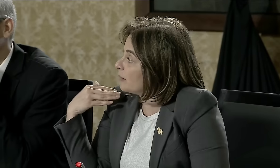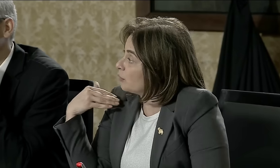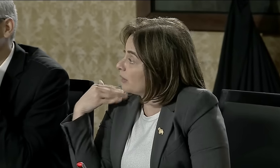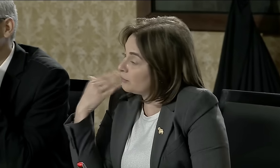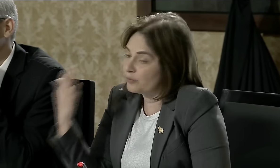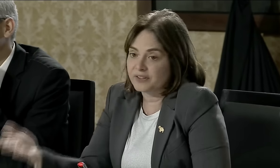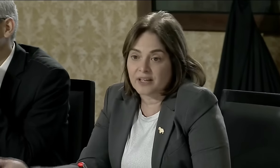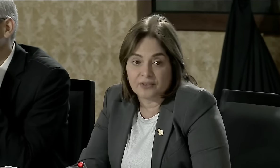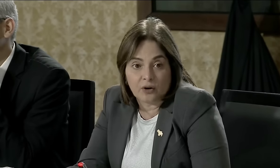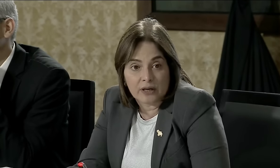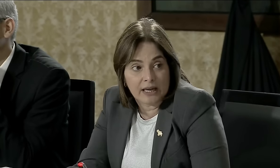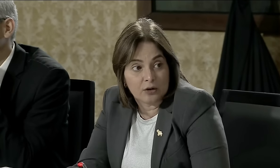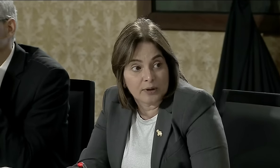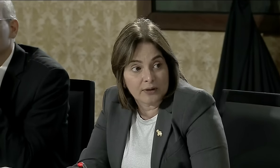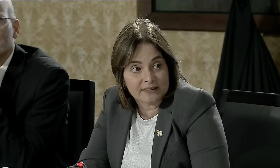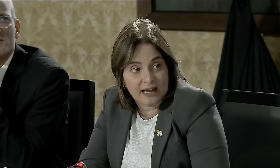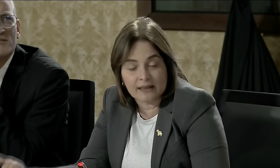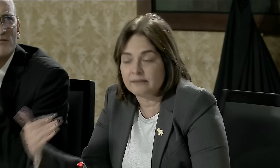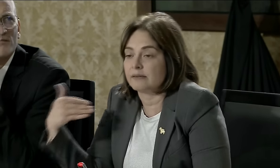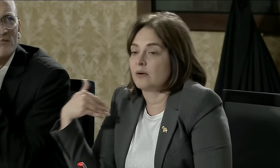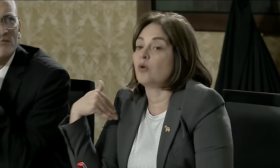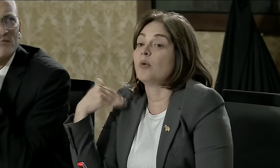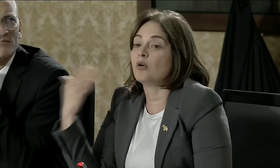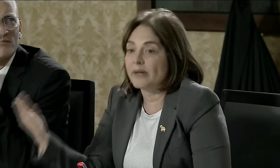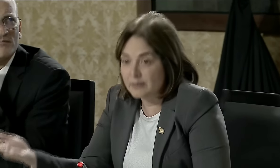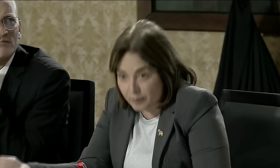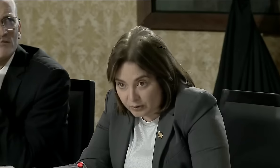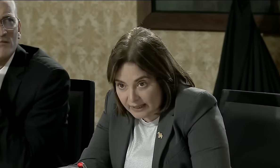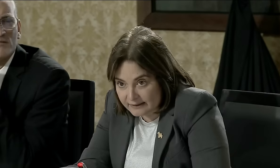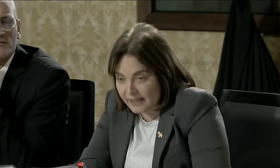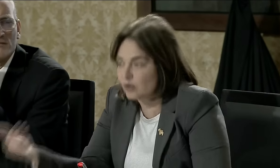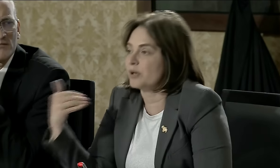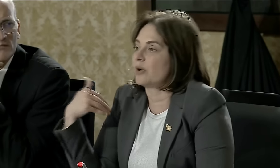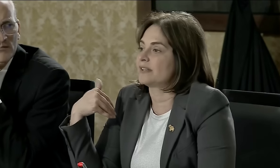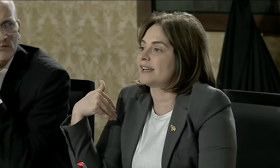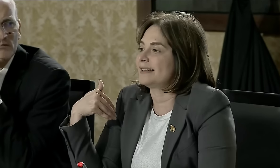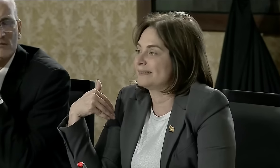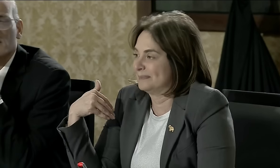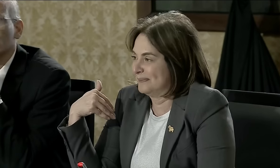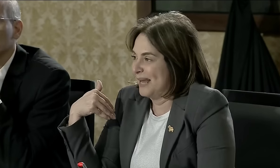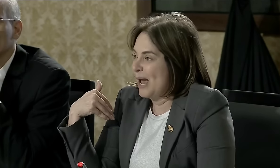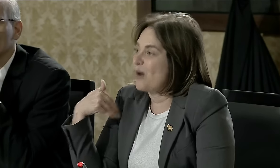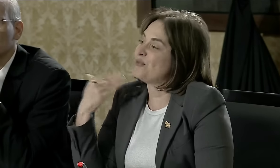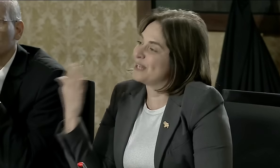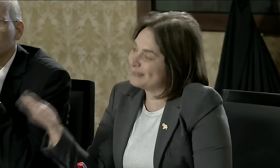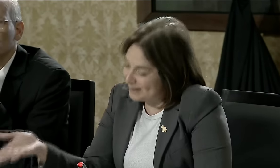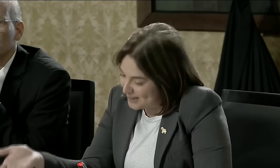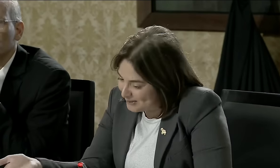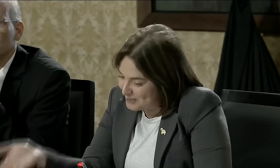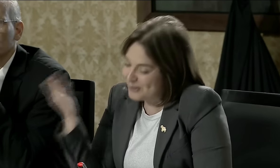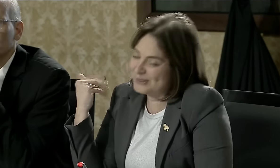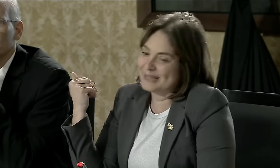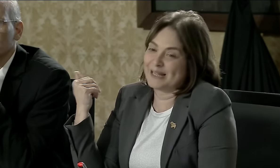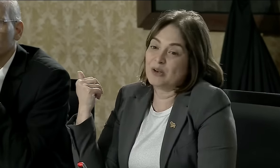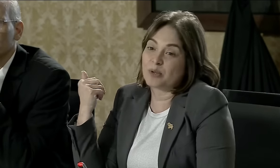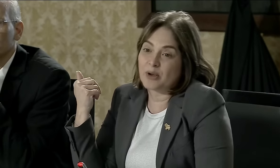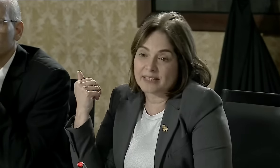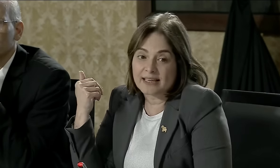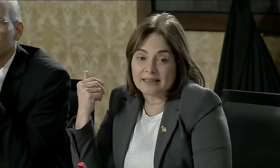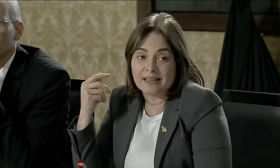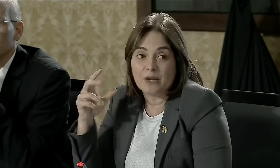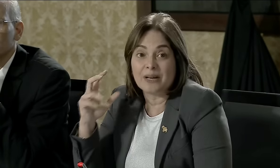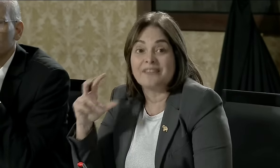Entonces tenemos una sofisticación en el número de ataques, un volumen importante en el número de ataques, un financiamiento importante